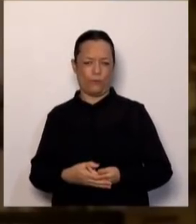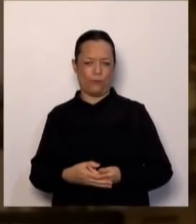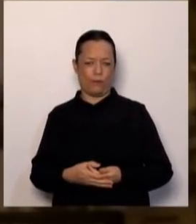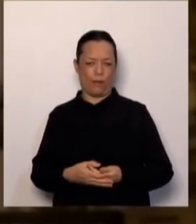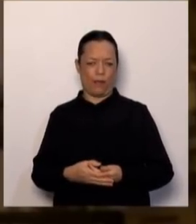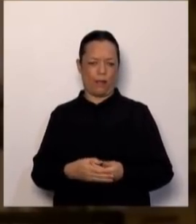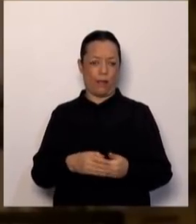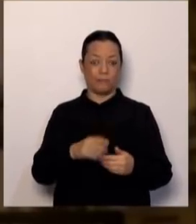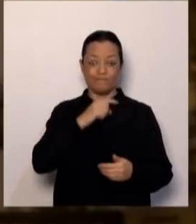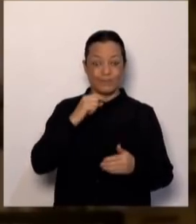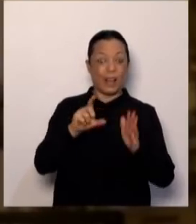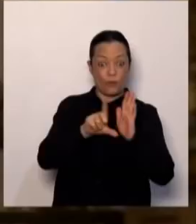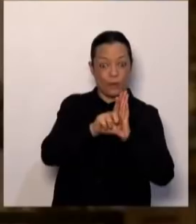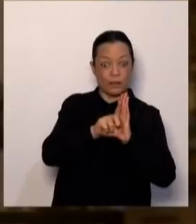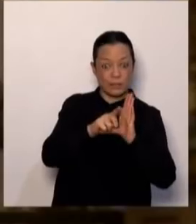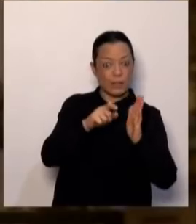fariseos por su hipocresía,